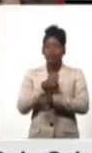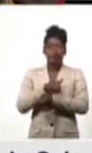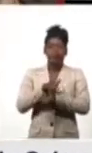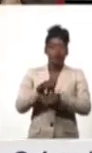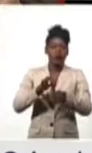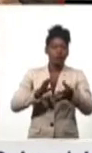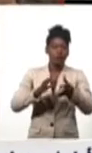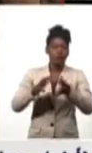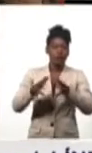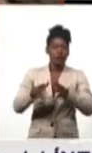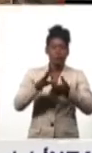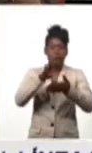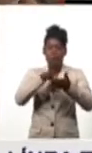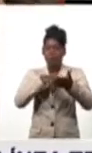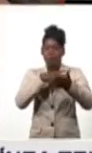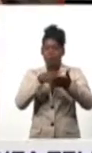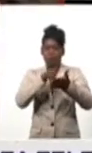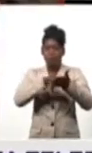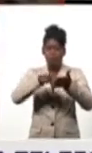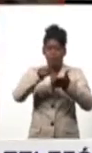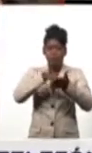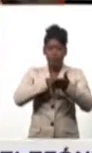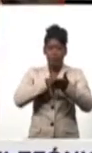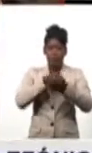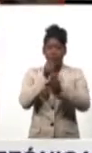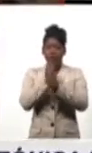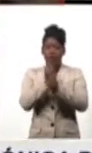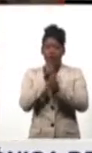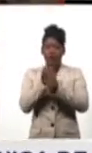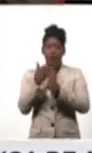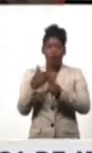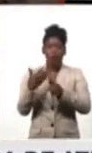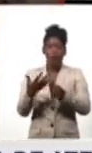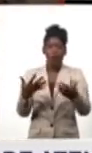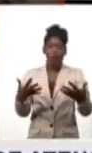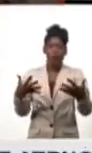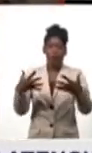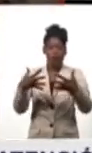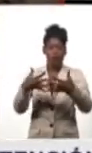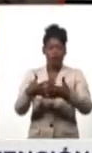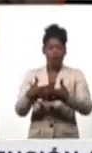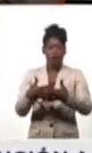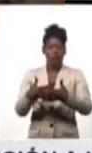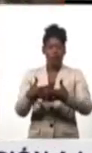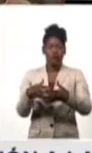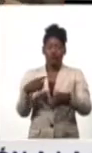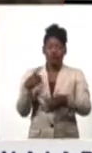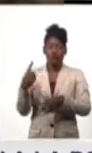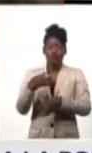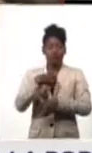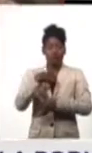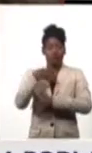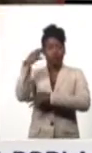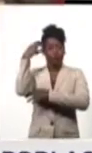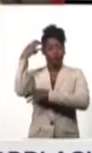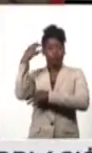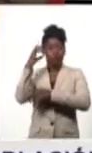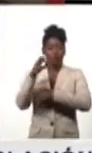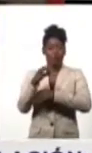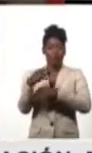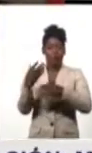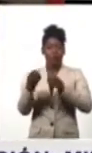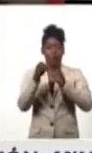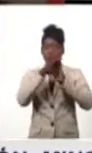programática estratégica para trabajar específicamente con la biodiversidad, y por eso contamos en nuestro país con un Programa Nacional